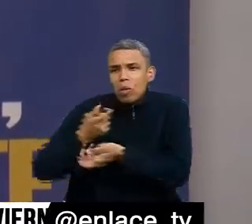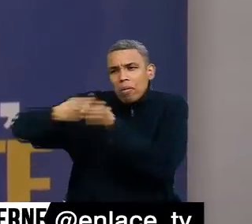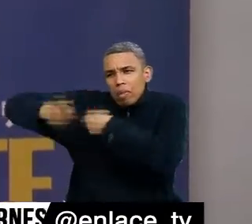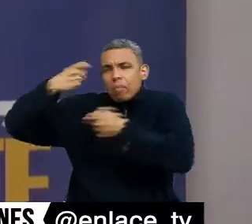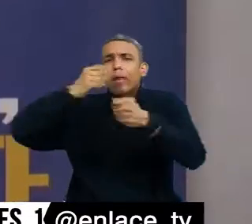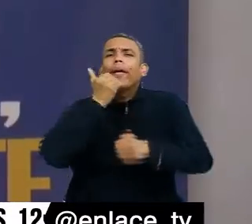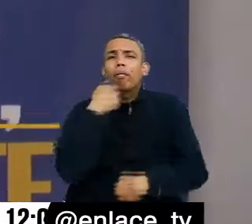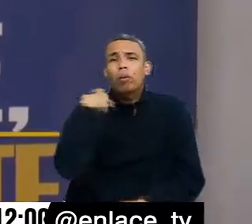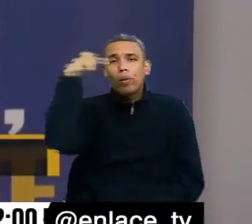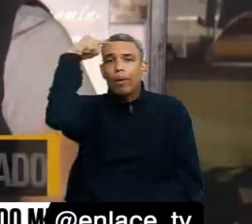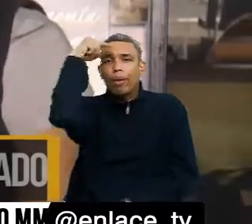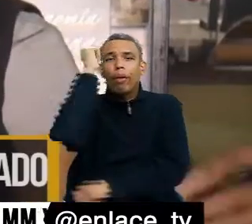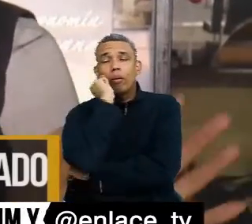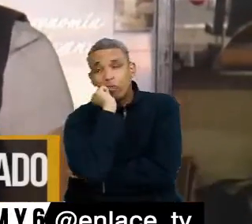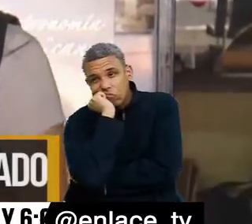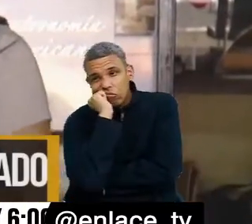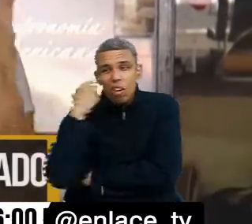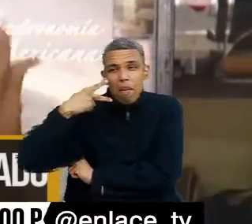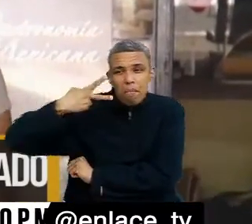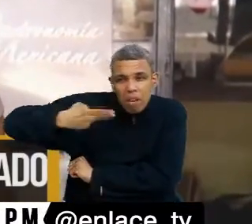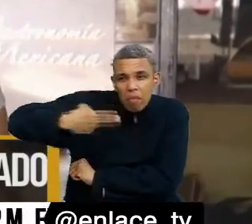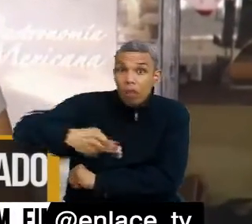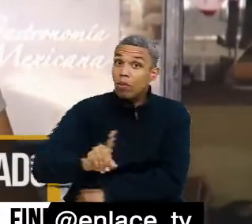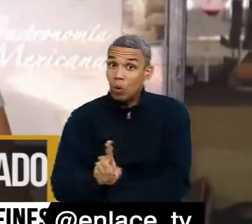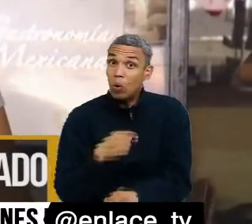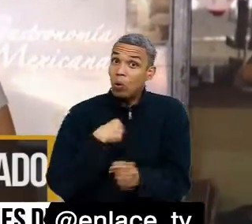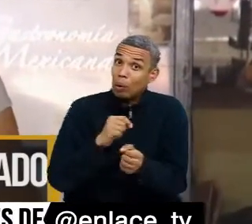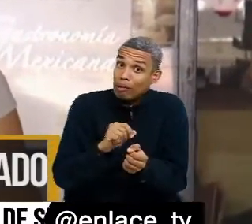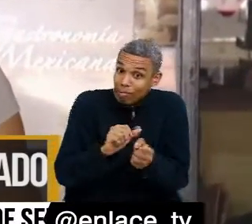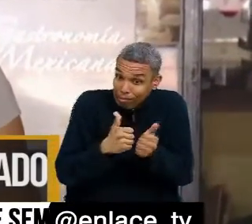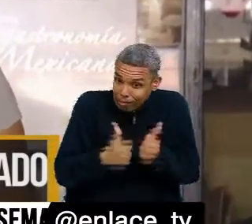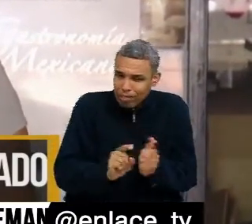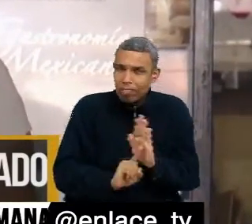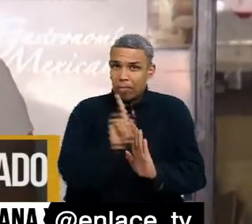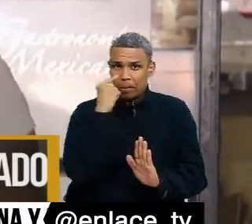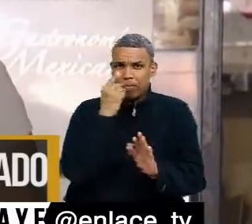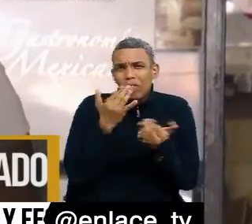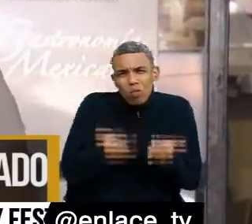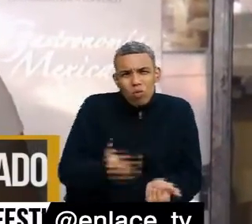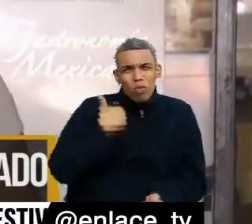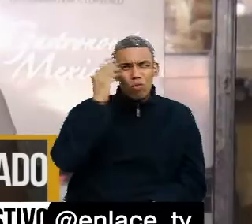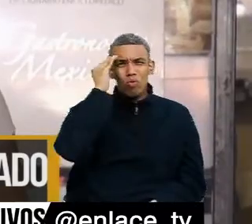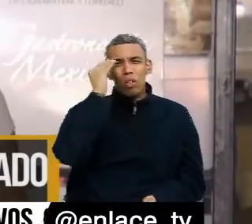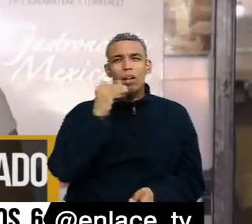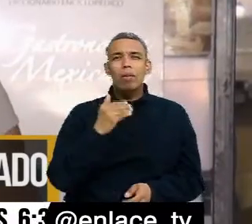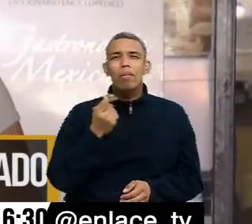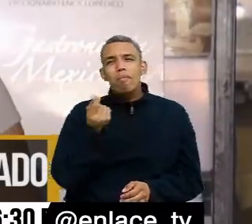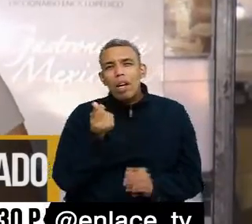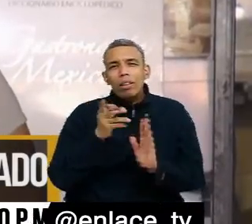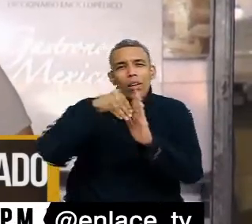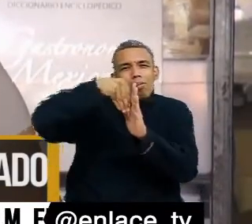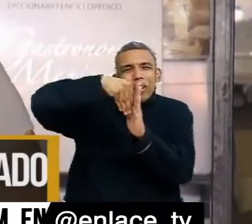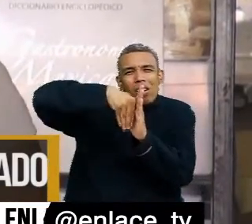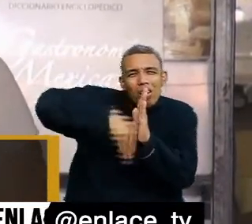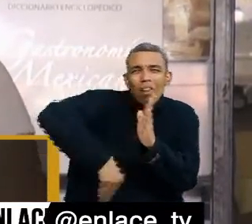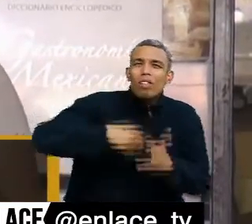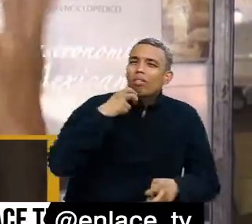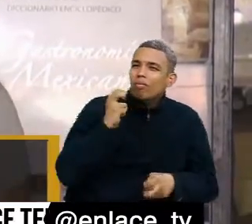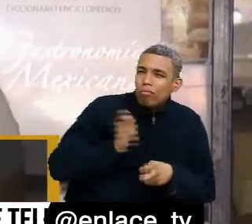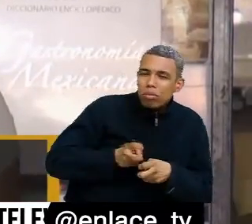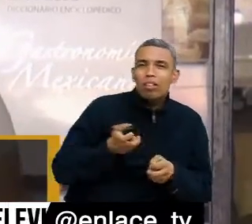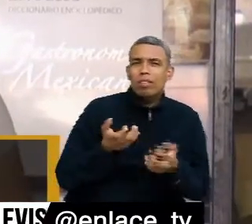forma eficaz. Como notaba, ustedes saben por lo que está atravesando la ciudad. Yo pienso que este libro es una herramienta importante. Tenemos que entender